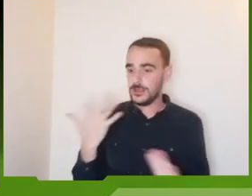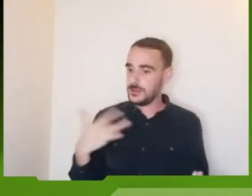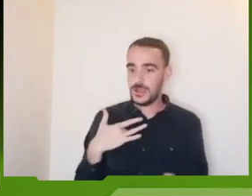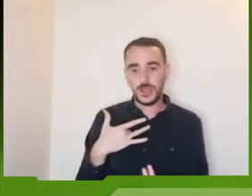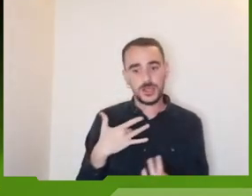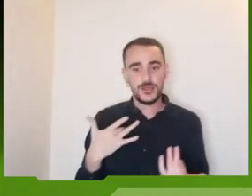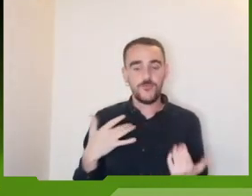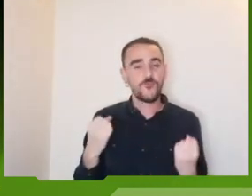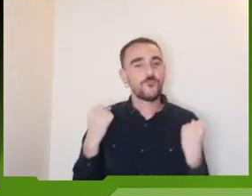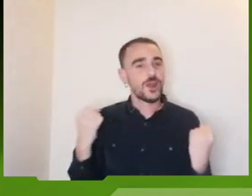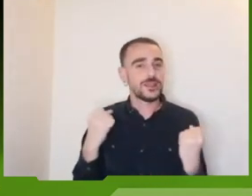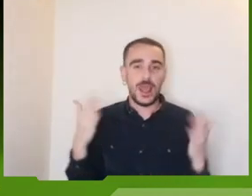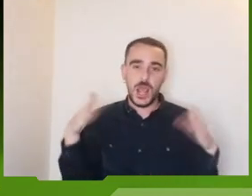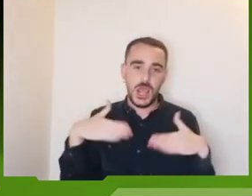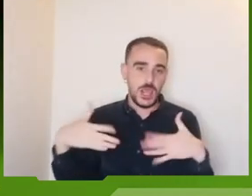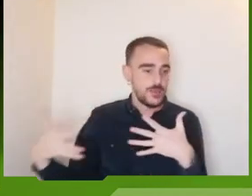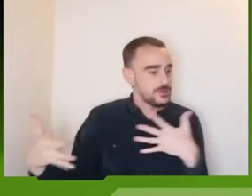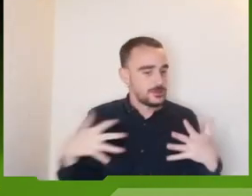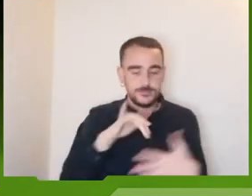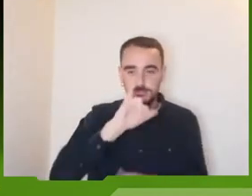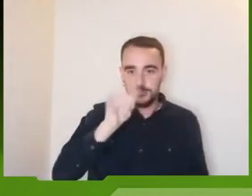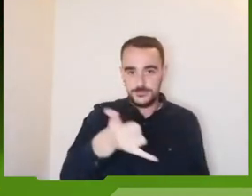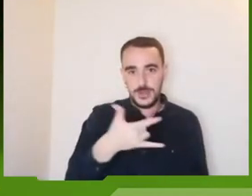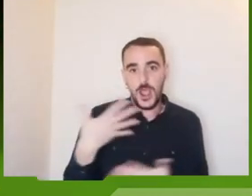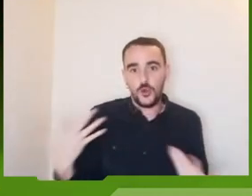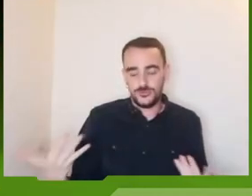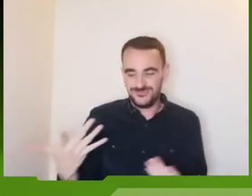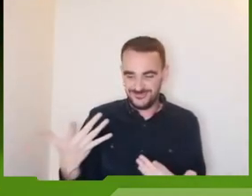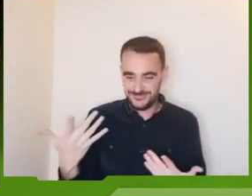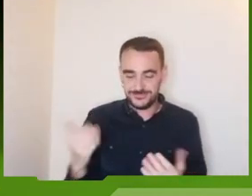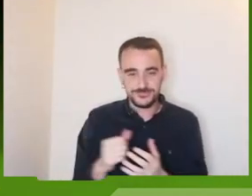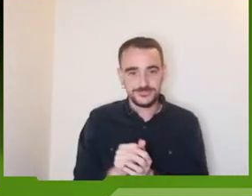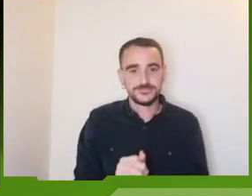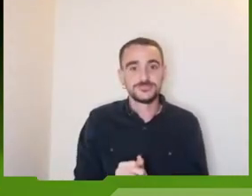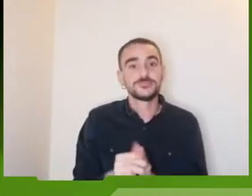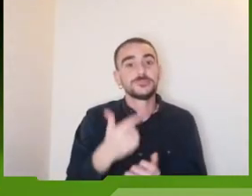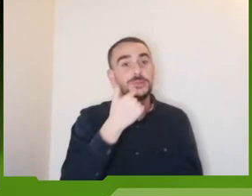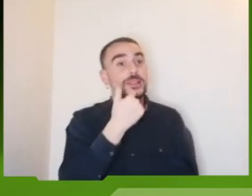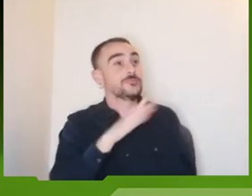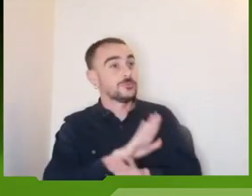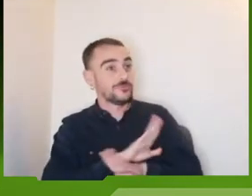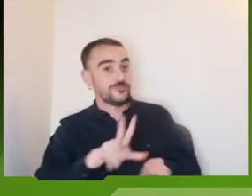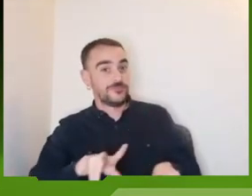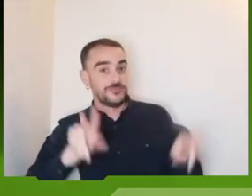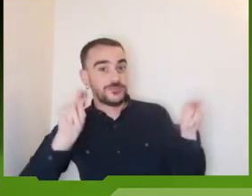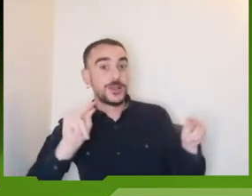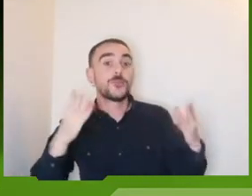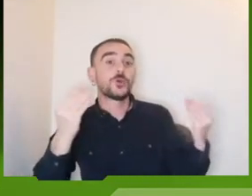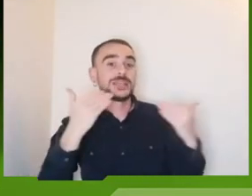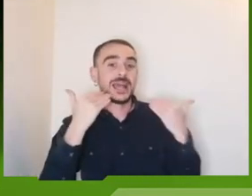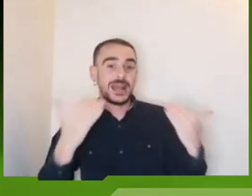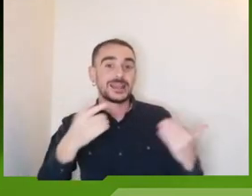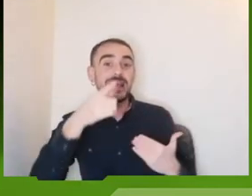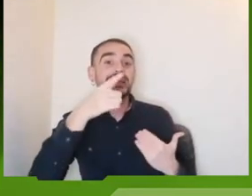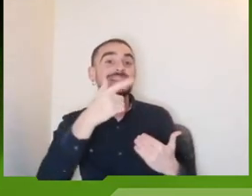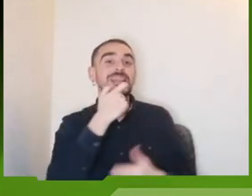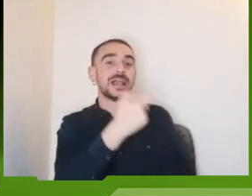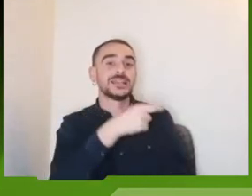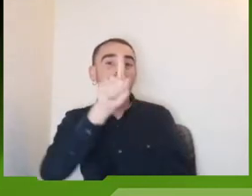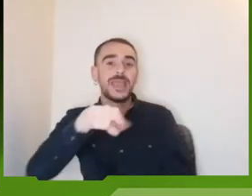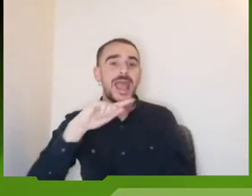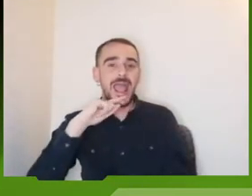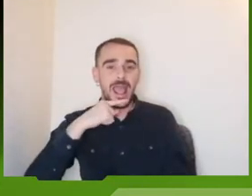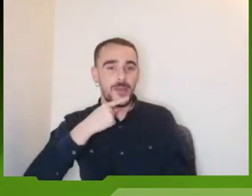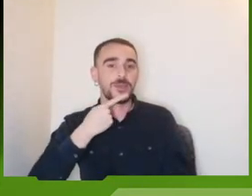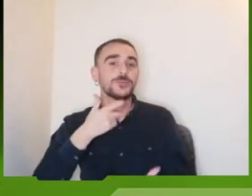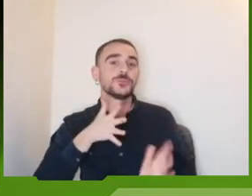me lo estoy notando. Súper, pues cerramos ya. Muchas gracias, Tali, también a Javi por hacer la traducción